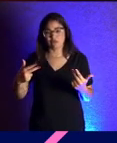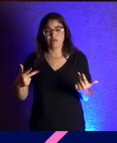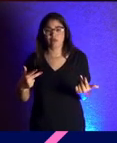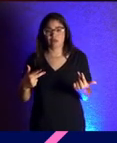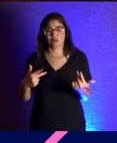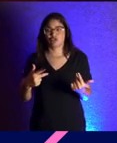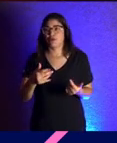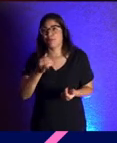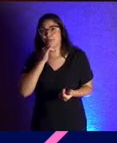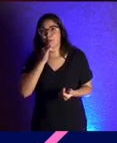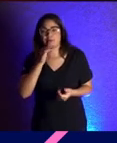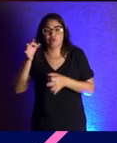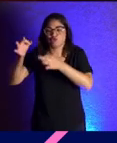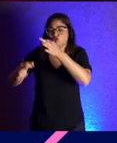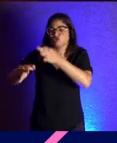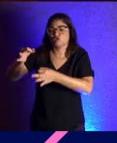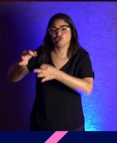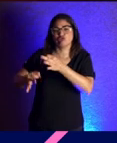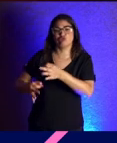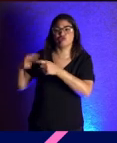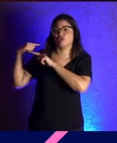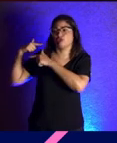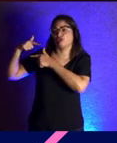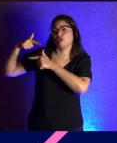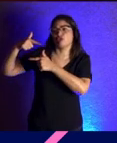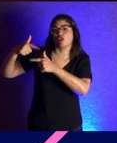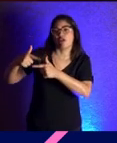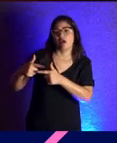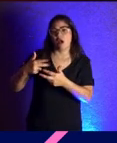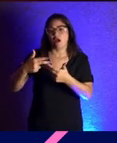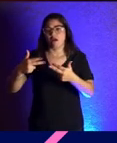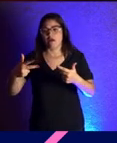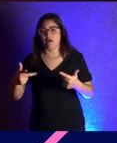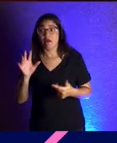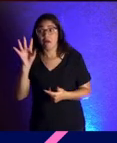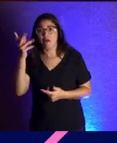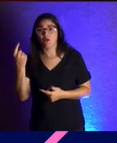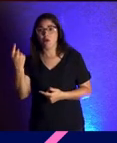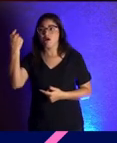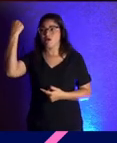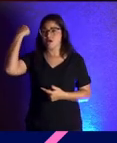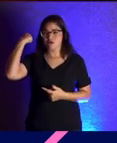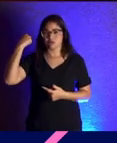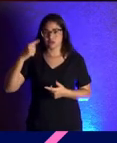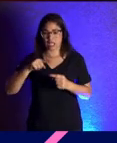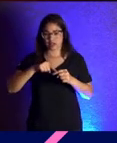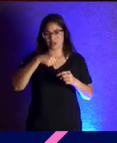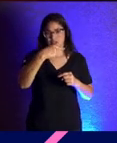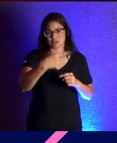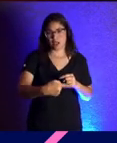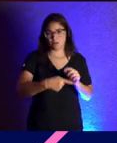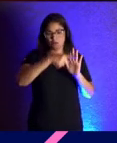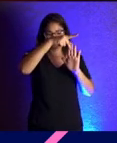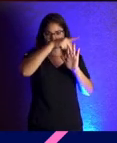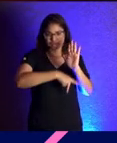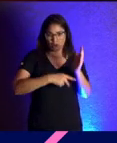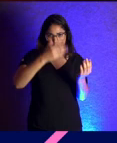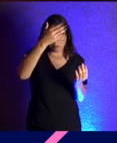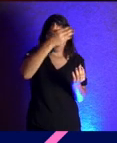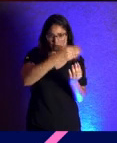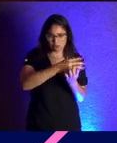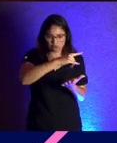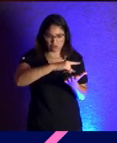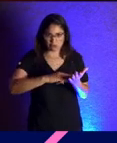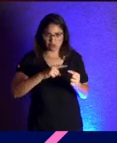internacional, donde los hechos directos ocurrieron antes, pues hay procesos de documentación que se parece más sencillo. Lo